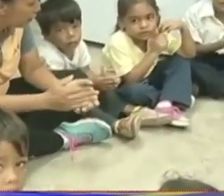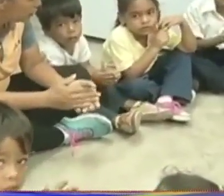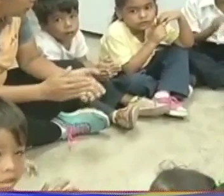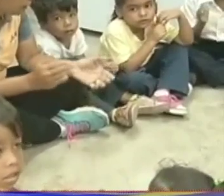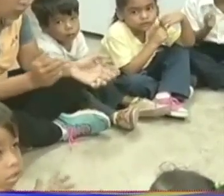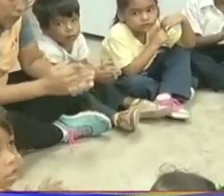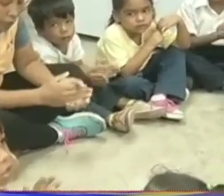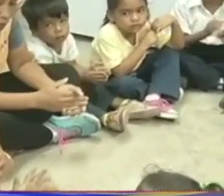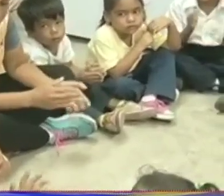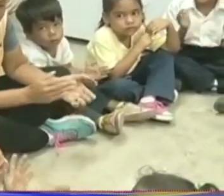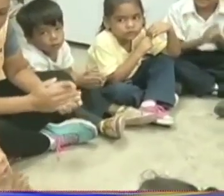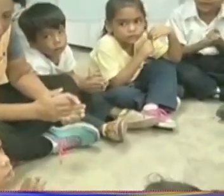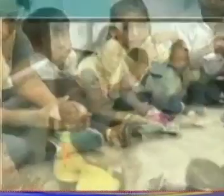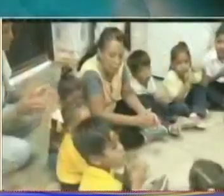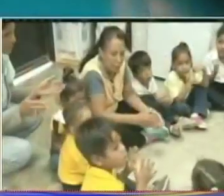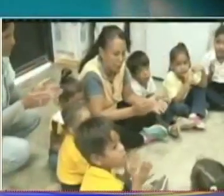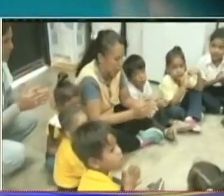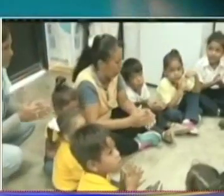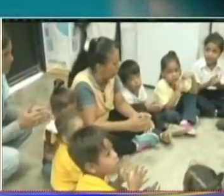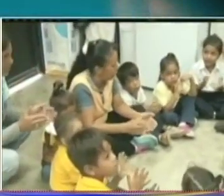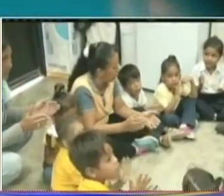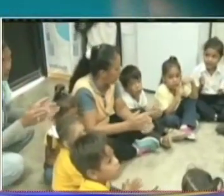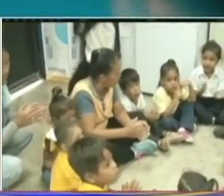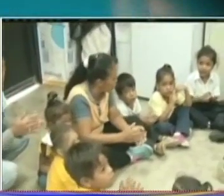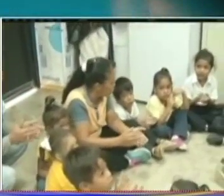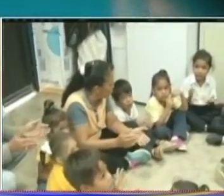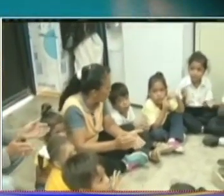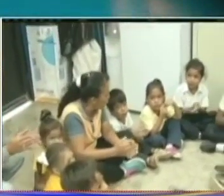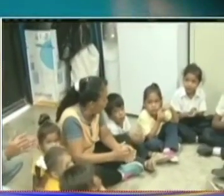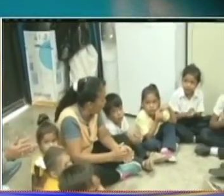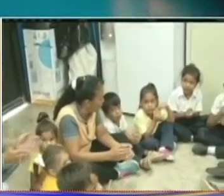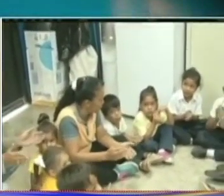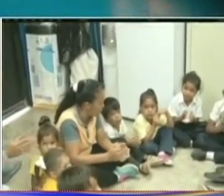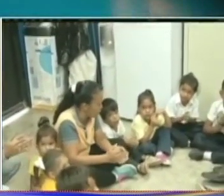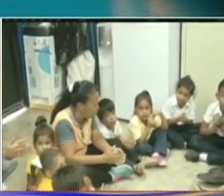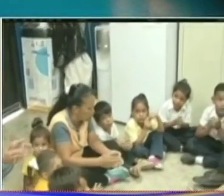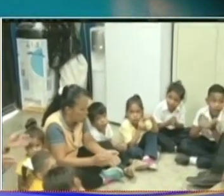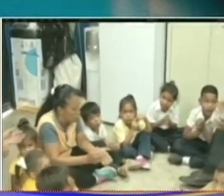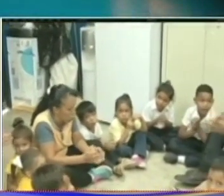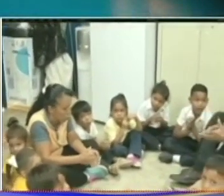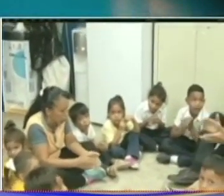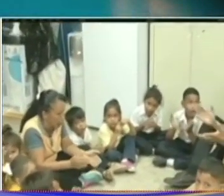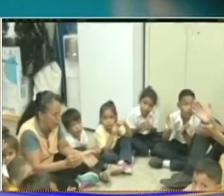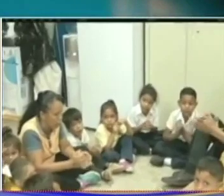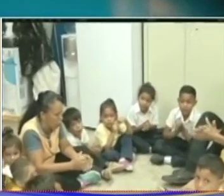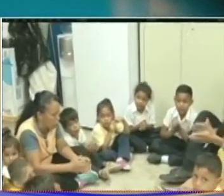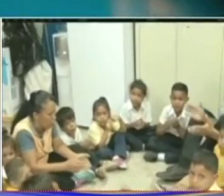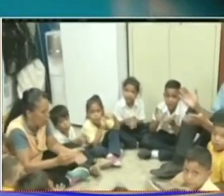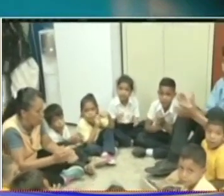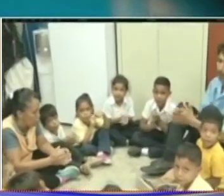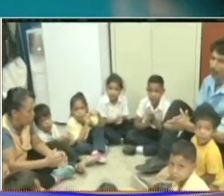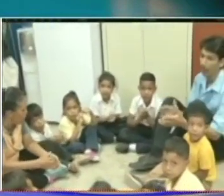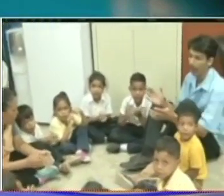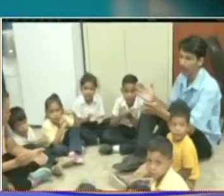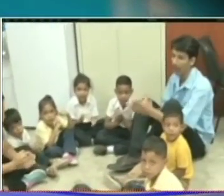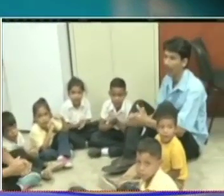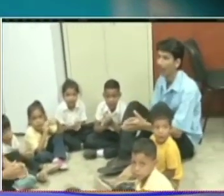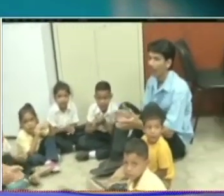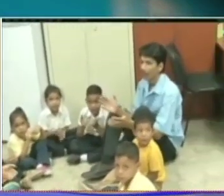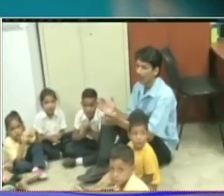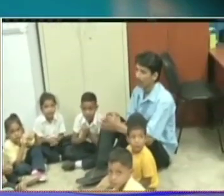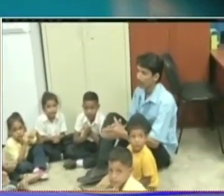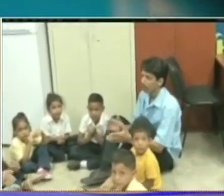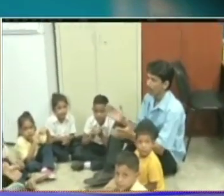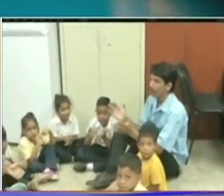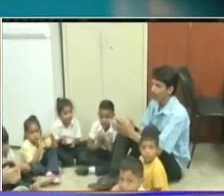atender a nuestro pueblo, para proteger a nuestro pueblo y para seguir desarrollando los planes y políticas de protección. Devolvemos el